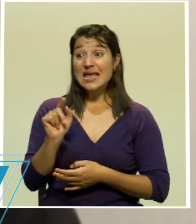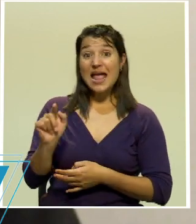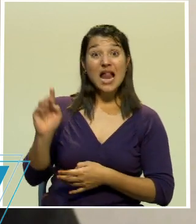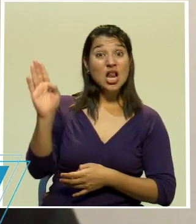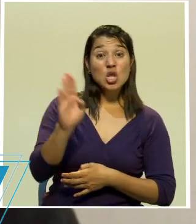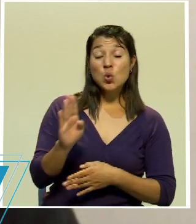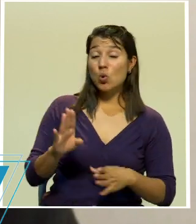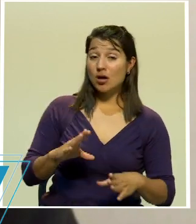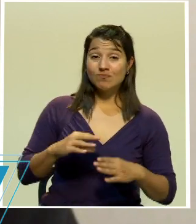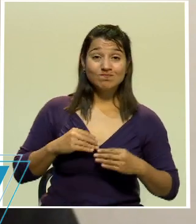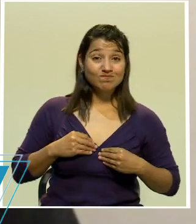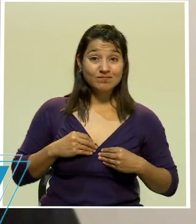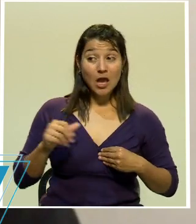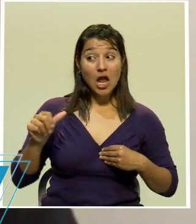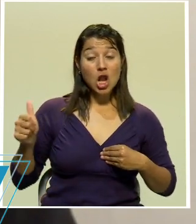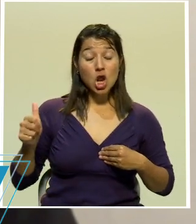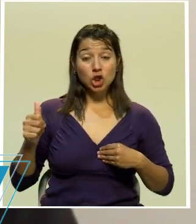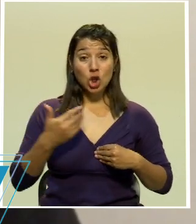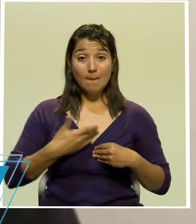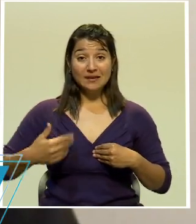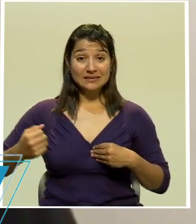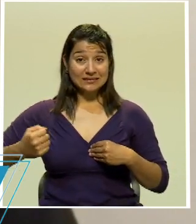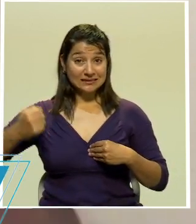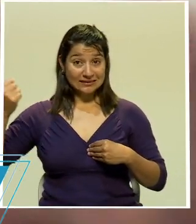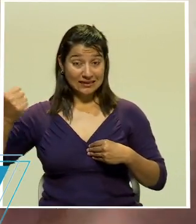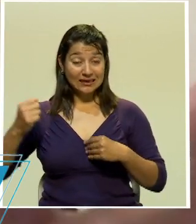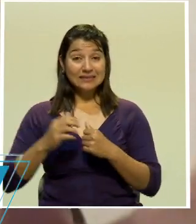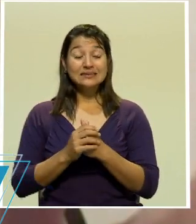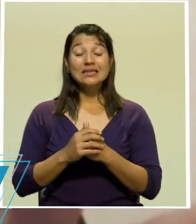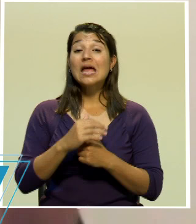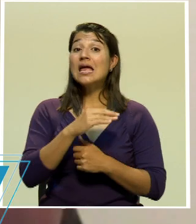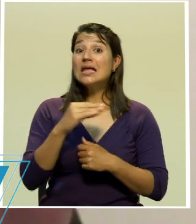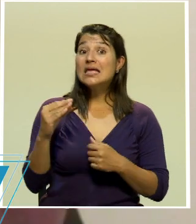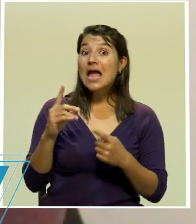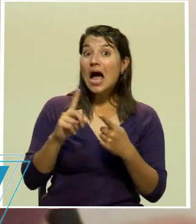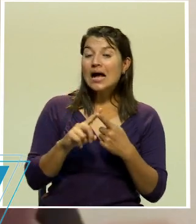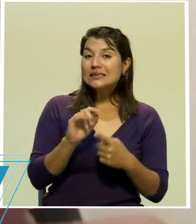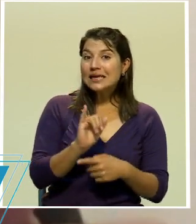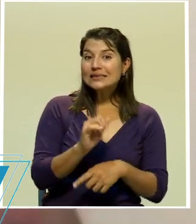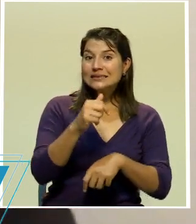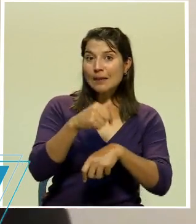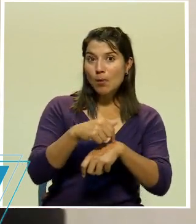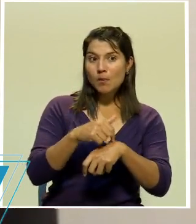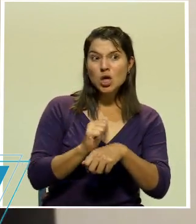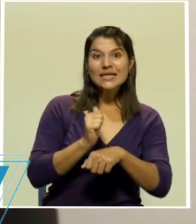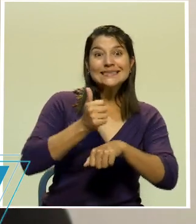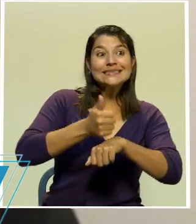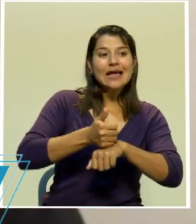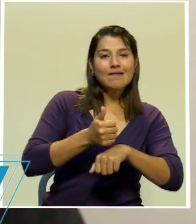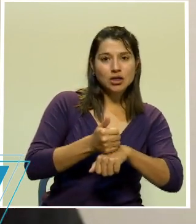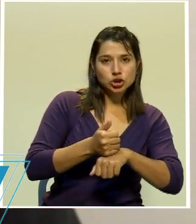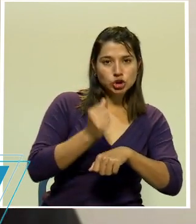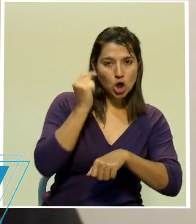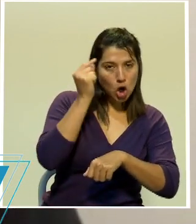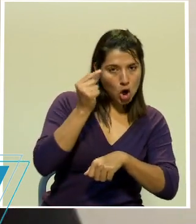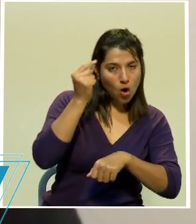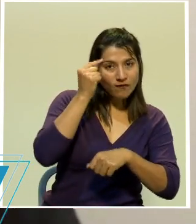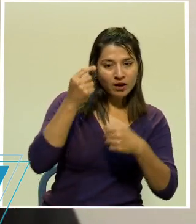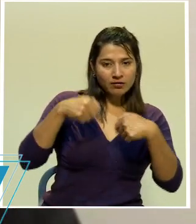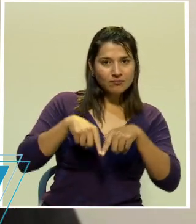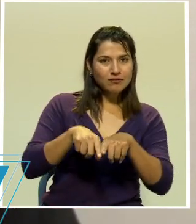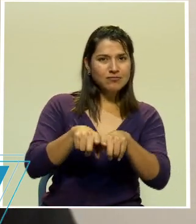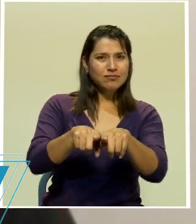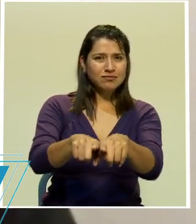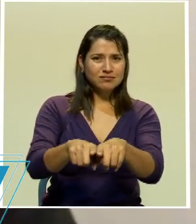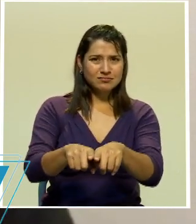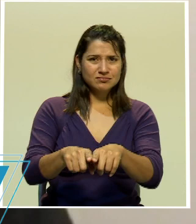victoria electoral del PAN en esa elección. Incluso hasta en ese momento él constituyó un gobierno paralelo. Y a la hora de la hora eso no